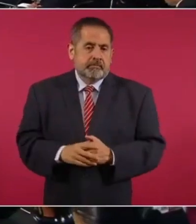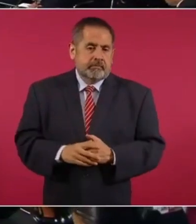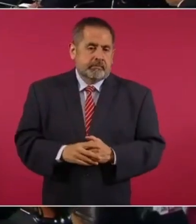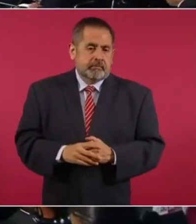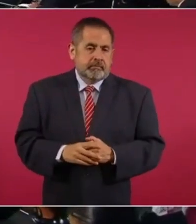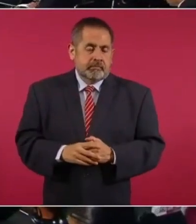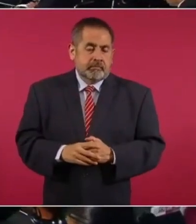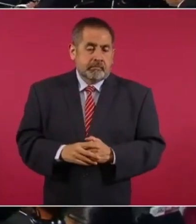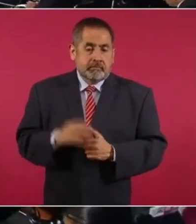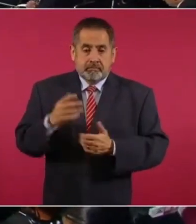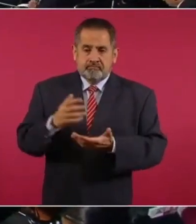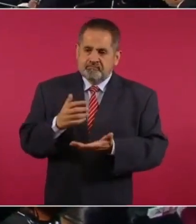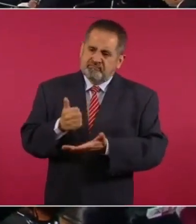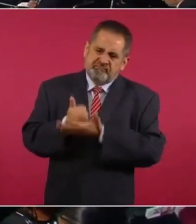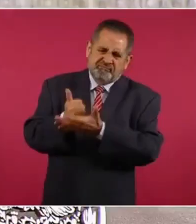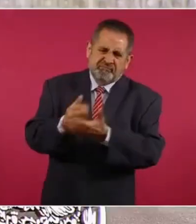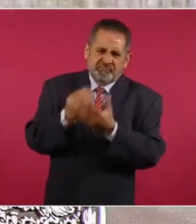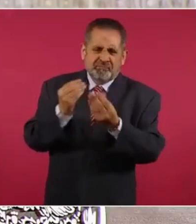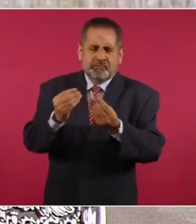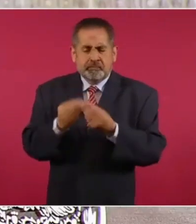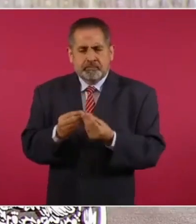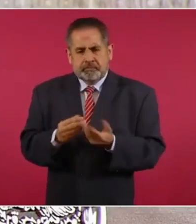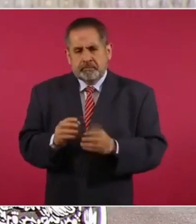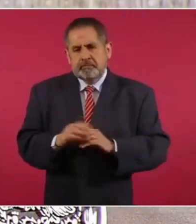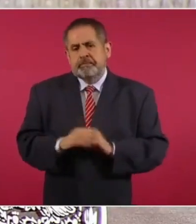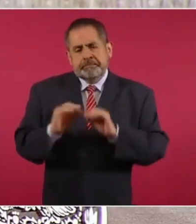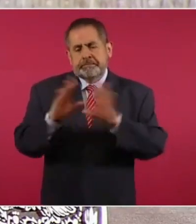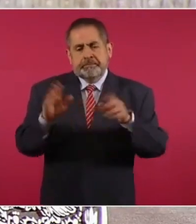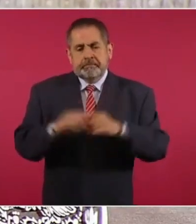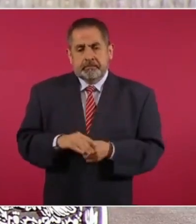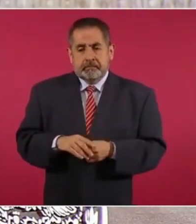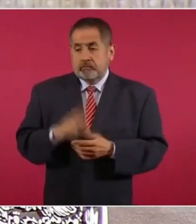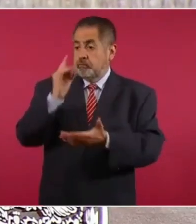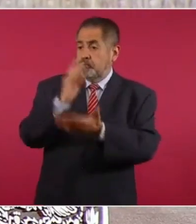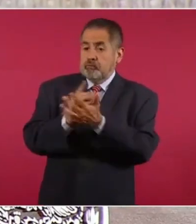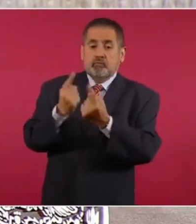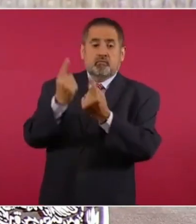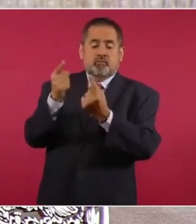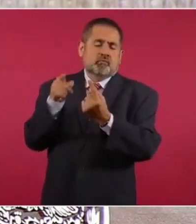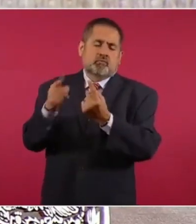lo que ayuda. Claro, no es solo él,